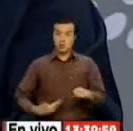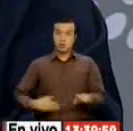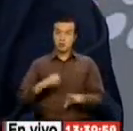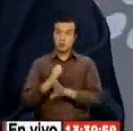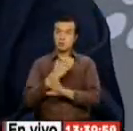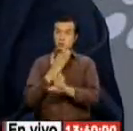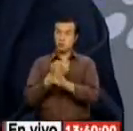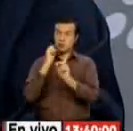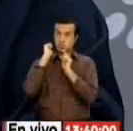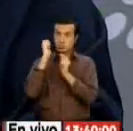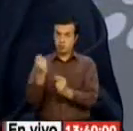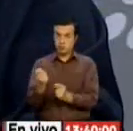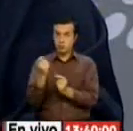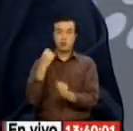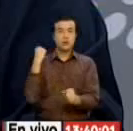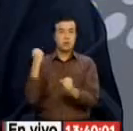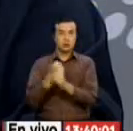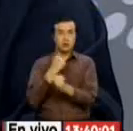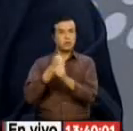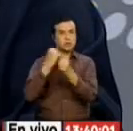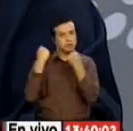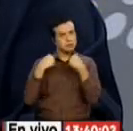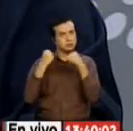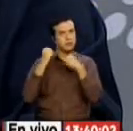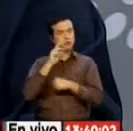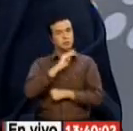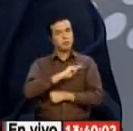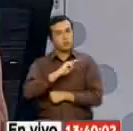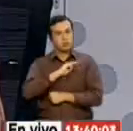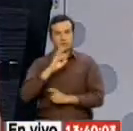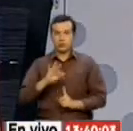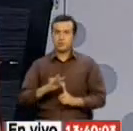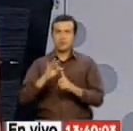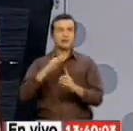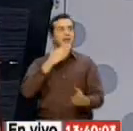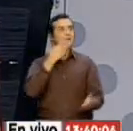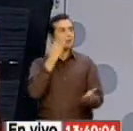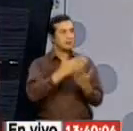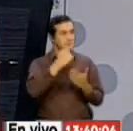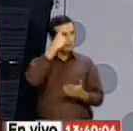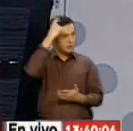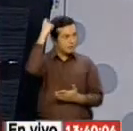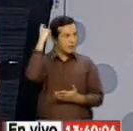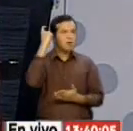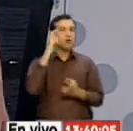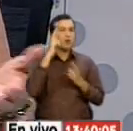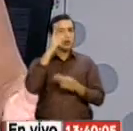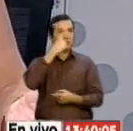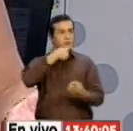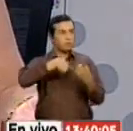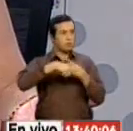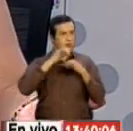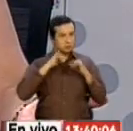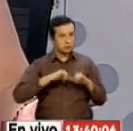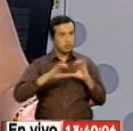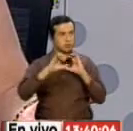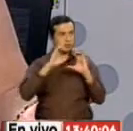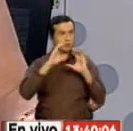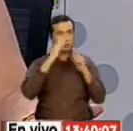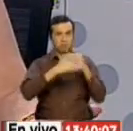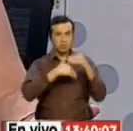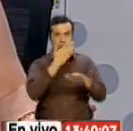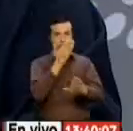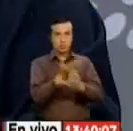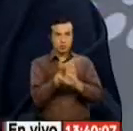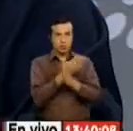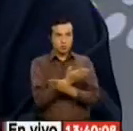República, y trabajar con esfuerzos con los municipios principalmente. Muchísimas gracias, Javier. Espero que esté con nosotros nuevamente en este espacio para que nos cuente sobre esa